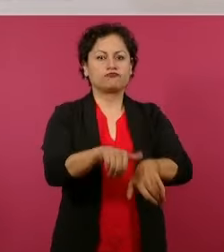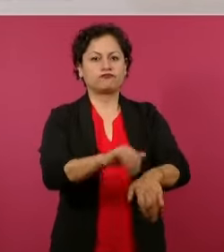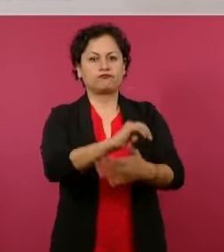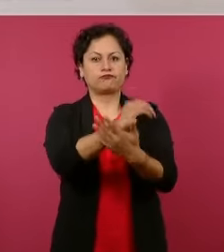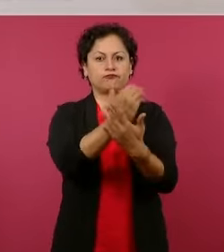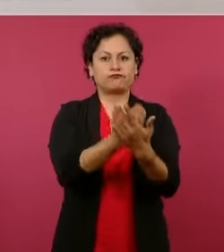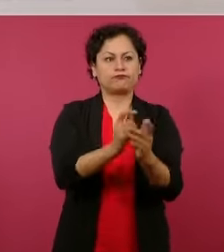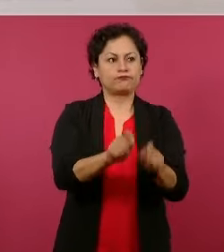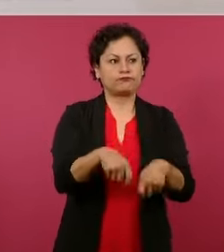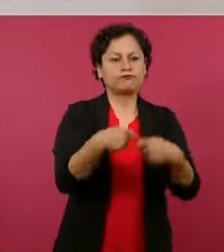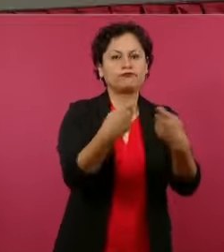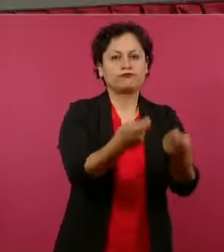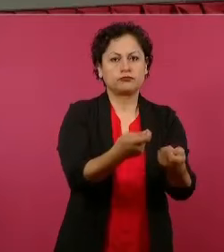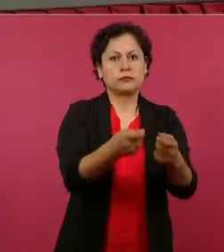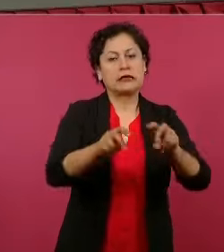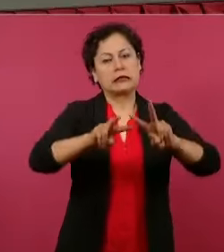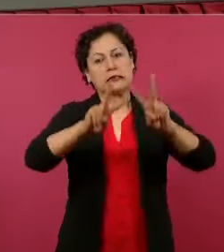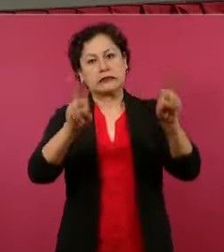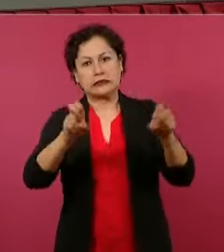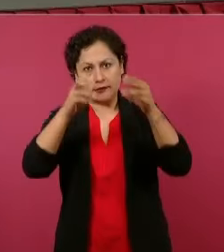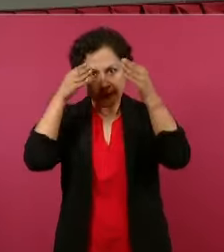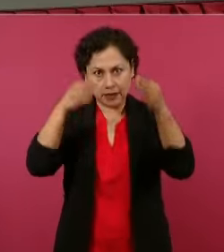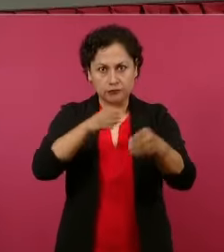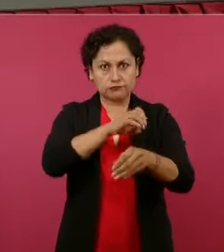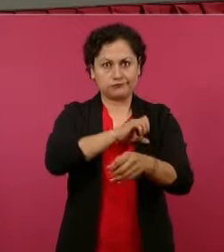especialistas les cuento